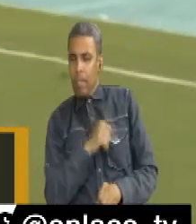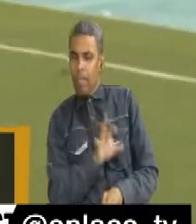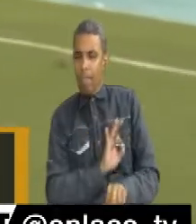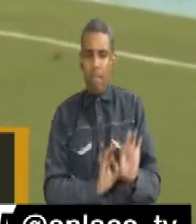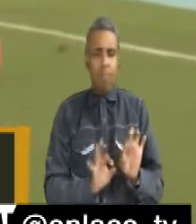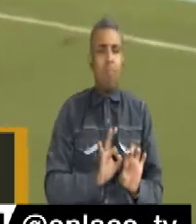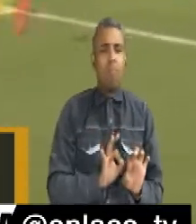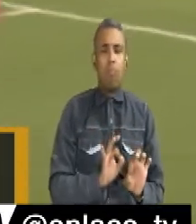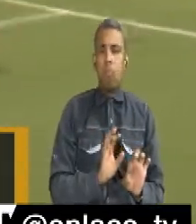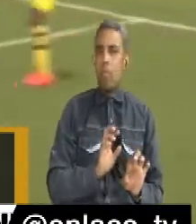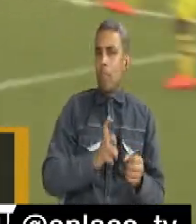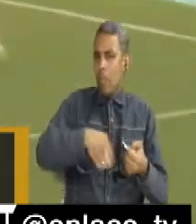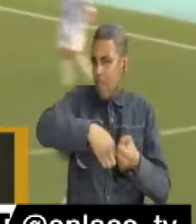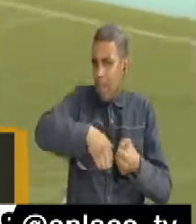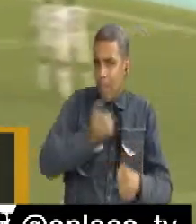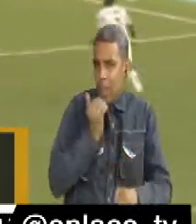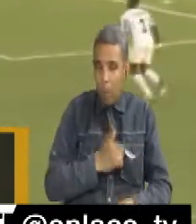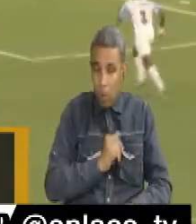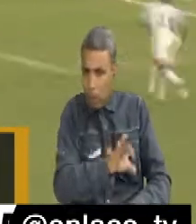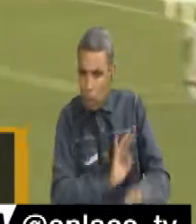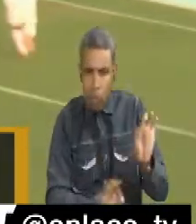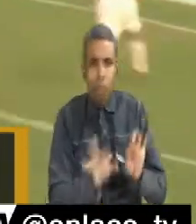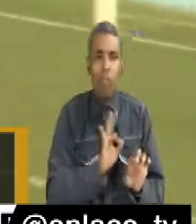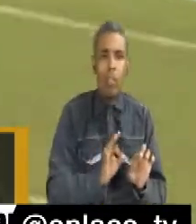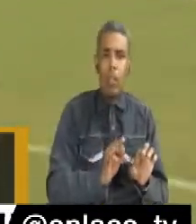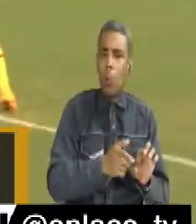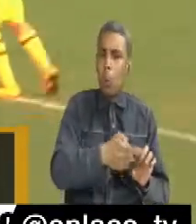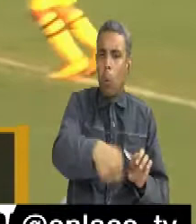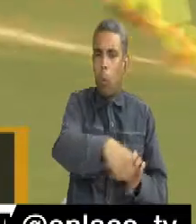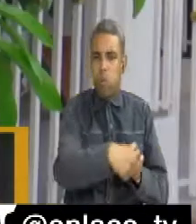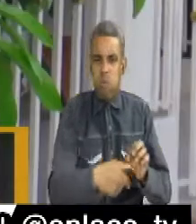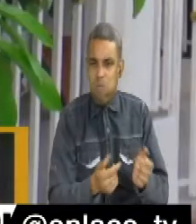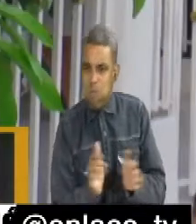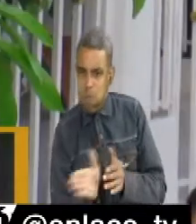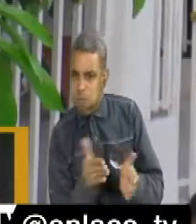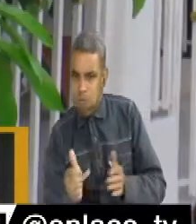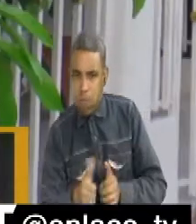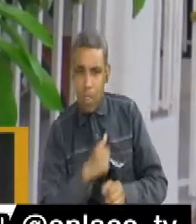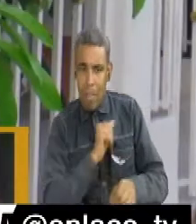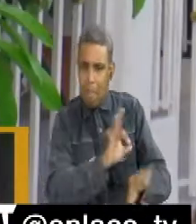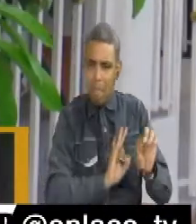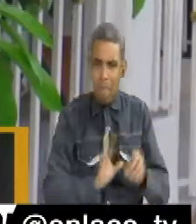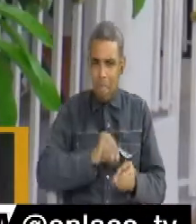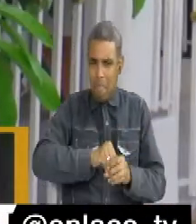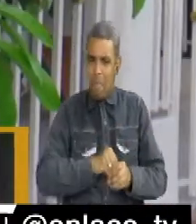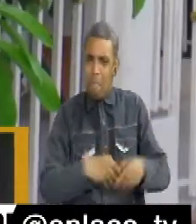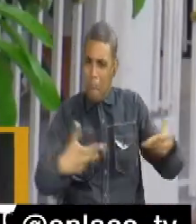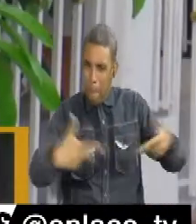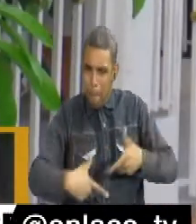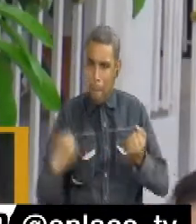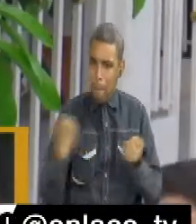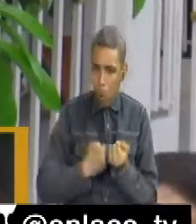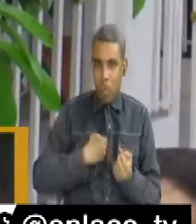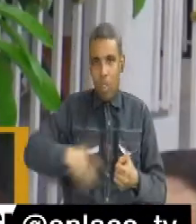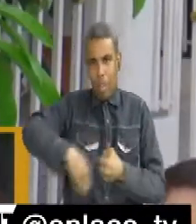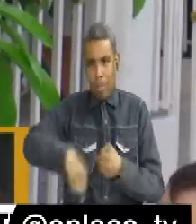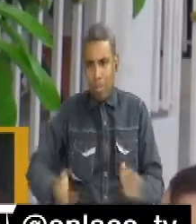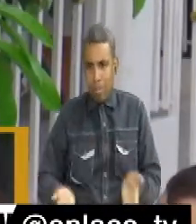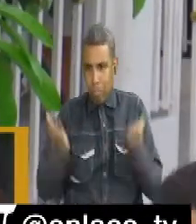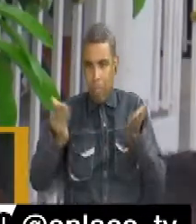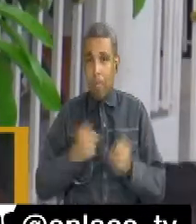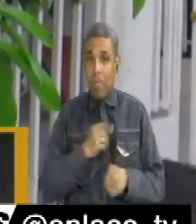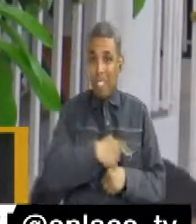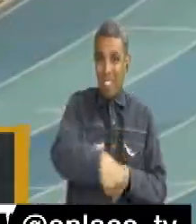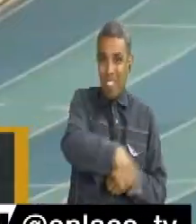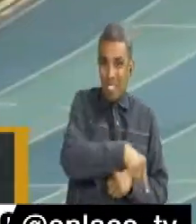importantes. Sobre todo, teniendo en cuenta y siempre con el objetivo claro que es fortalecer las divisiones menores para llevar jugadores